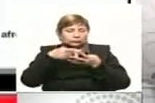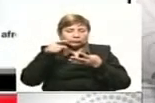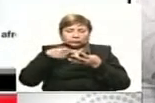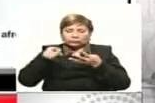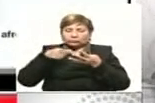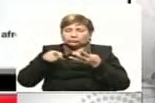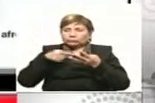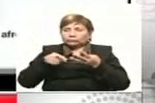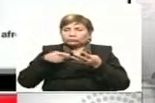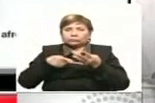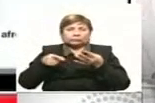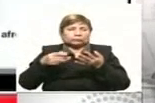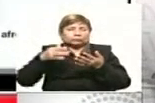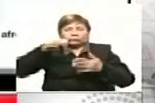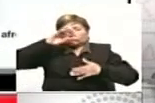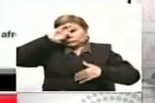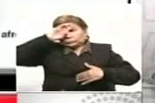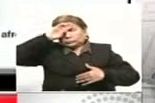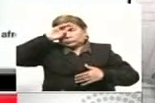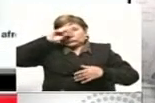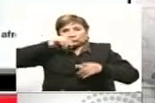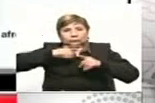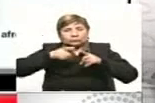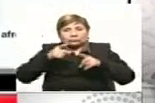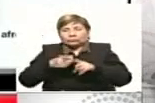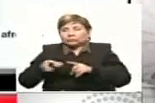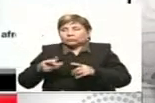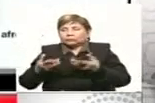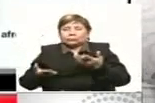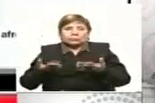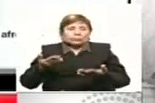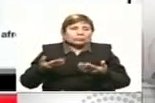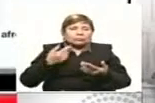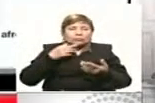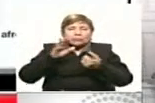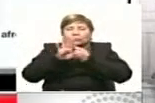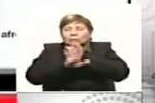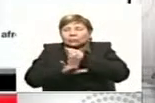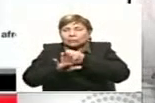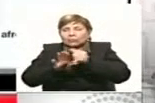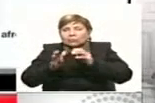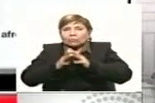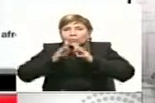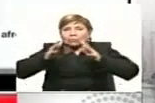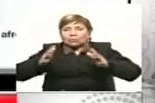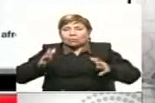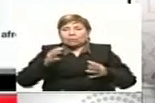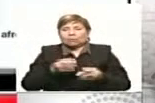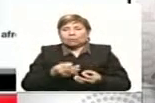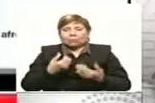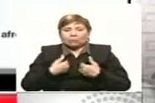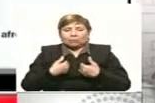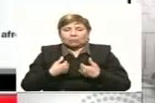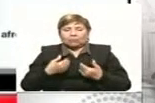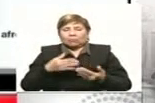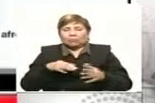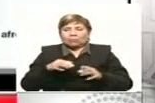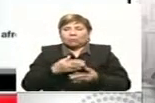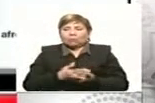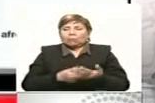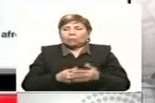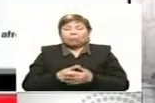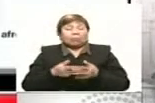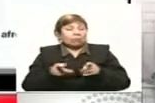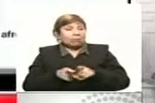estas patologías, de estas enfermedades, o lograr niveles de protección mucho más altos que es lo que tienen otros países, ¿no?